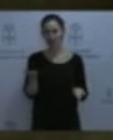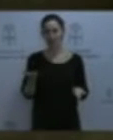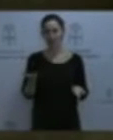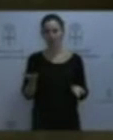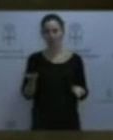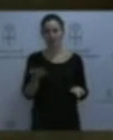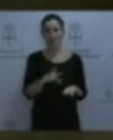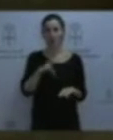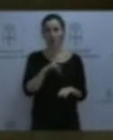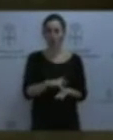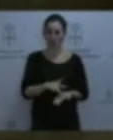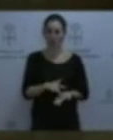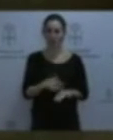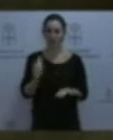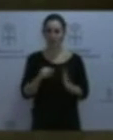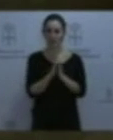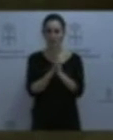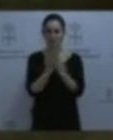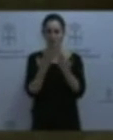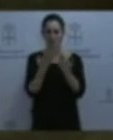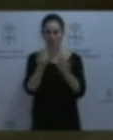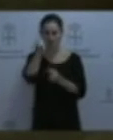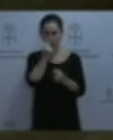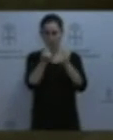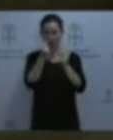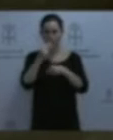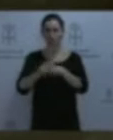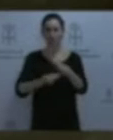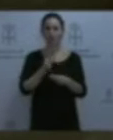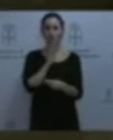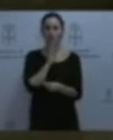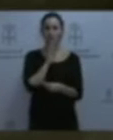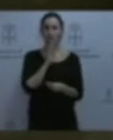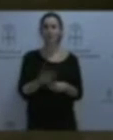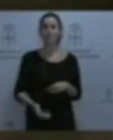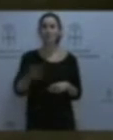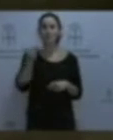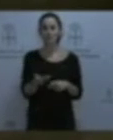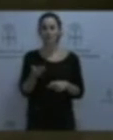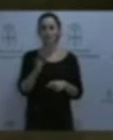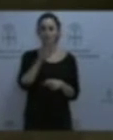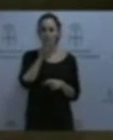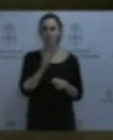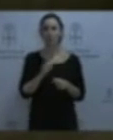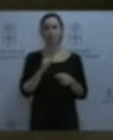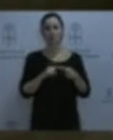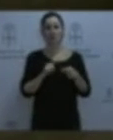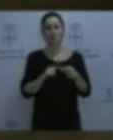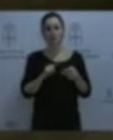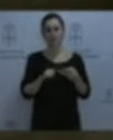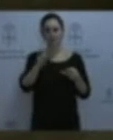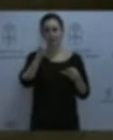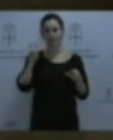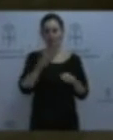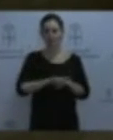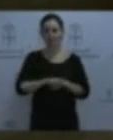que tiene este libro en concreto sobre el hecho en cuestión. Esto es importante porque se trata de tres cuestiones básicas de la educación: el